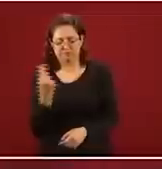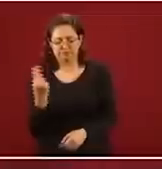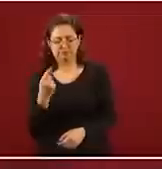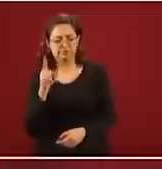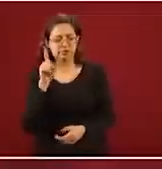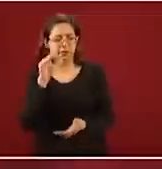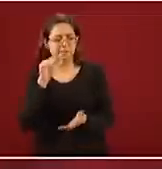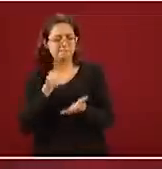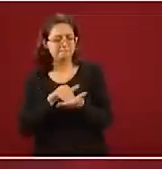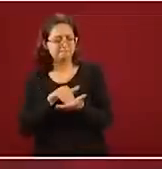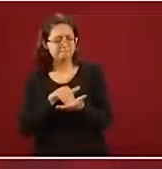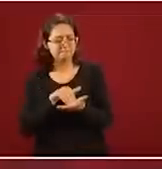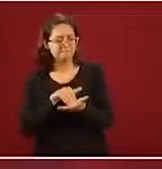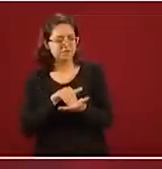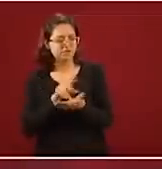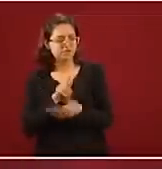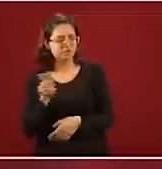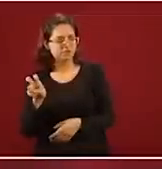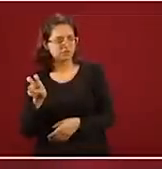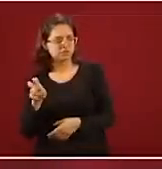1.200, quedan 400 claves.